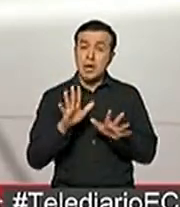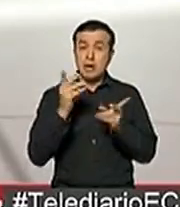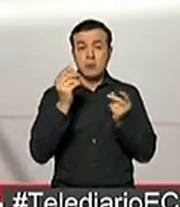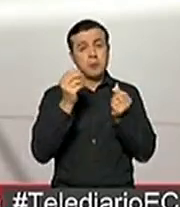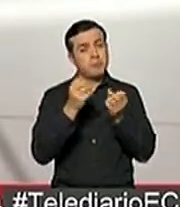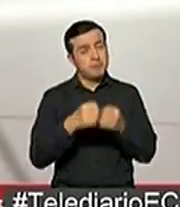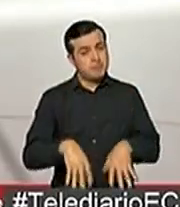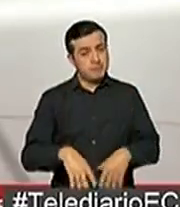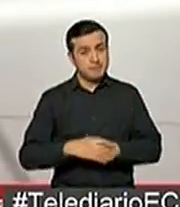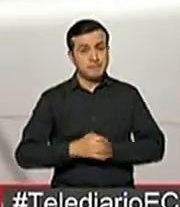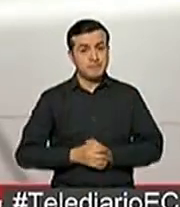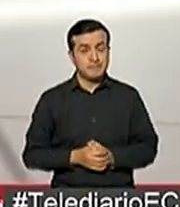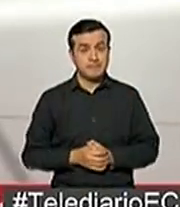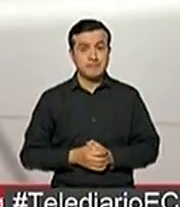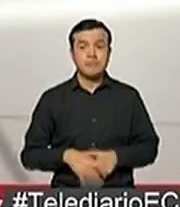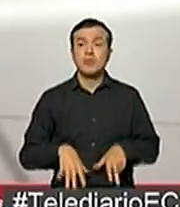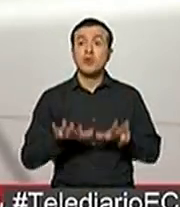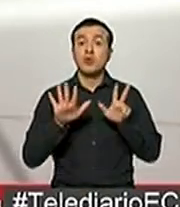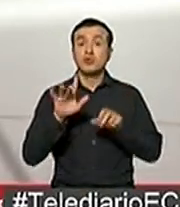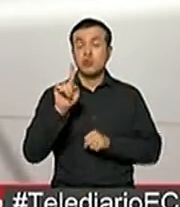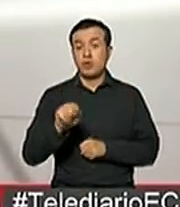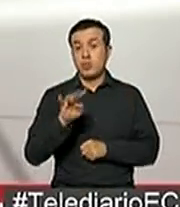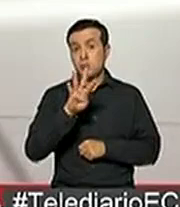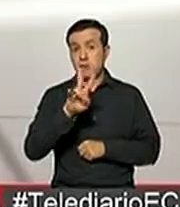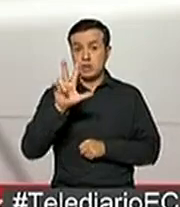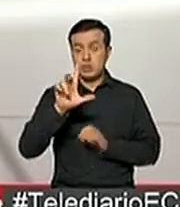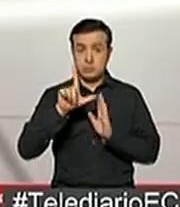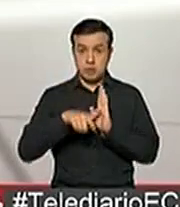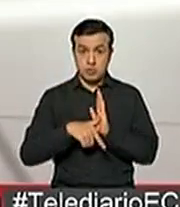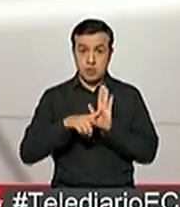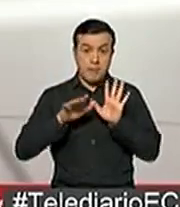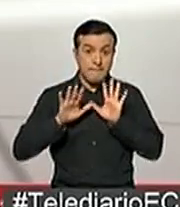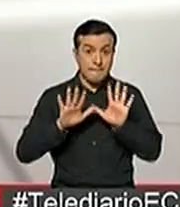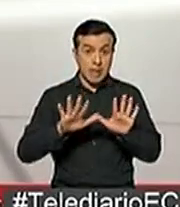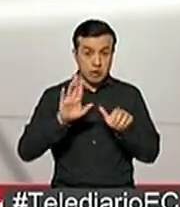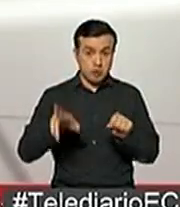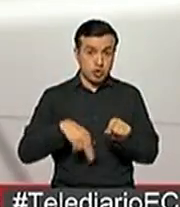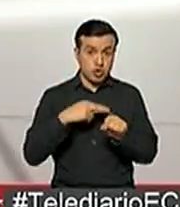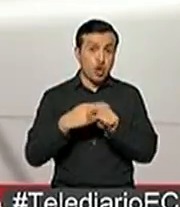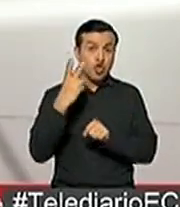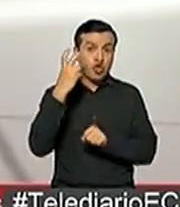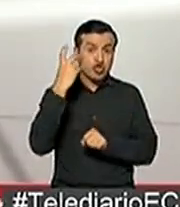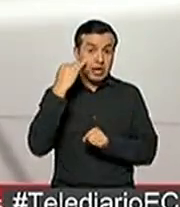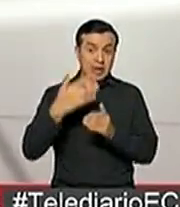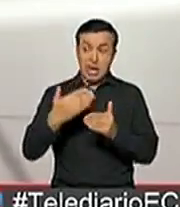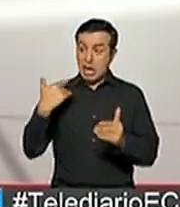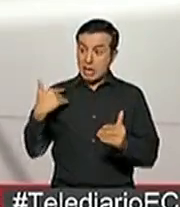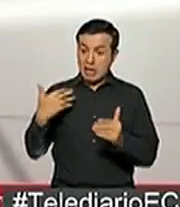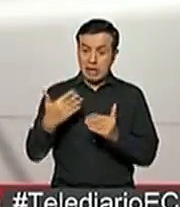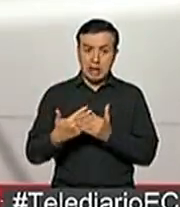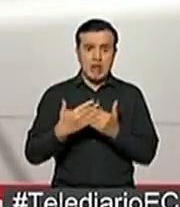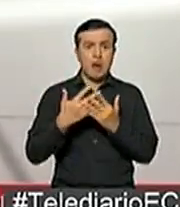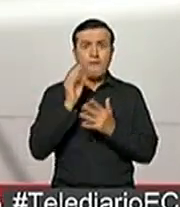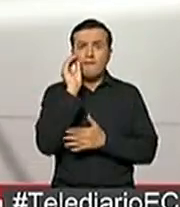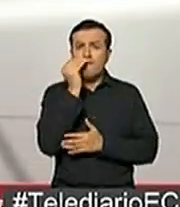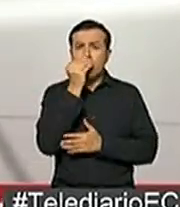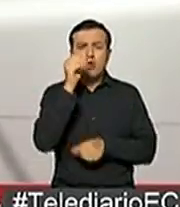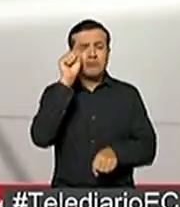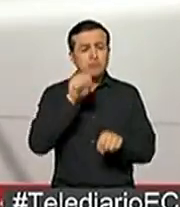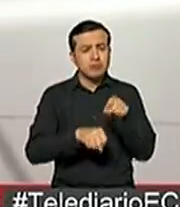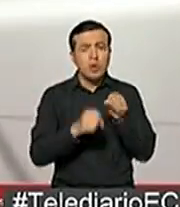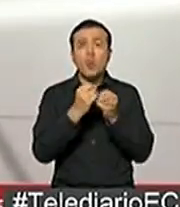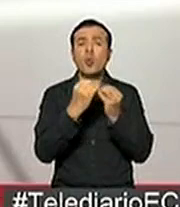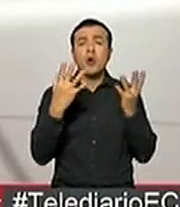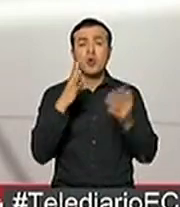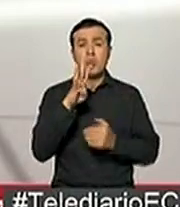anterior 20 horas 43 minutos y debido al paro nacional que duró 12 días la afectación del sector florícola alcanza los